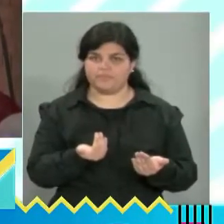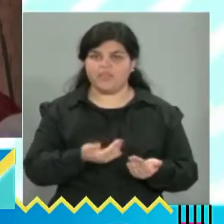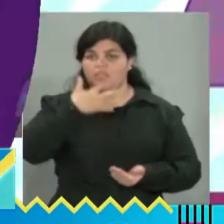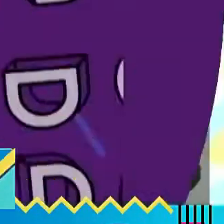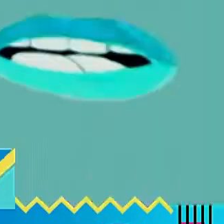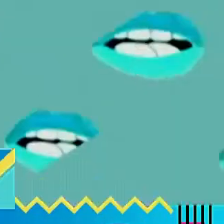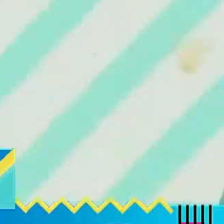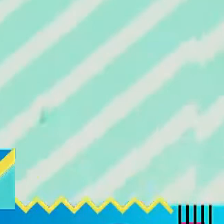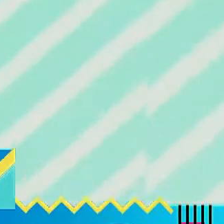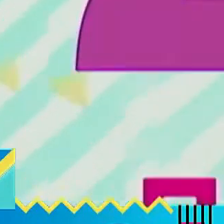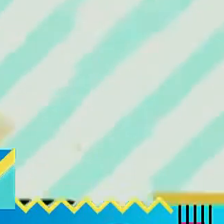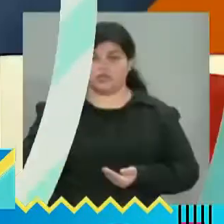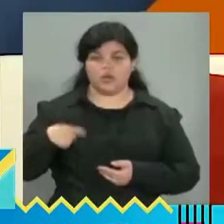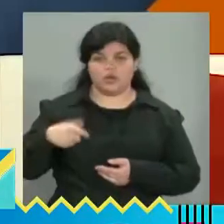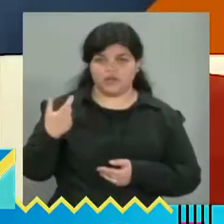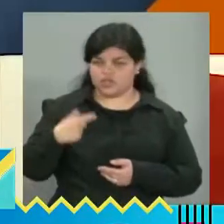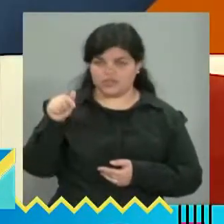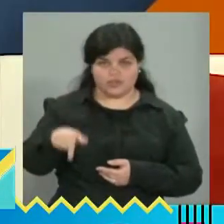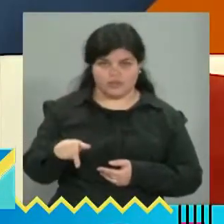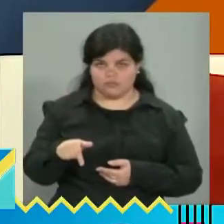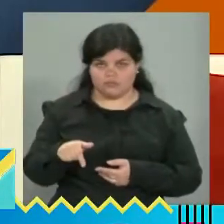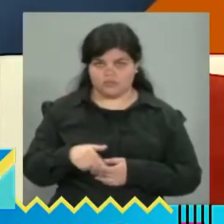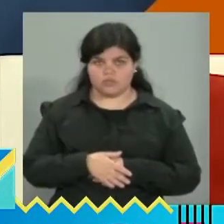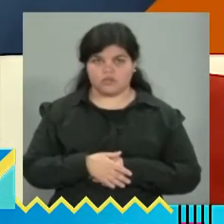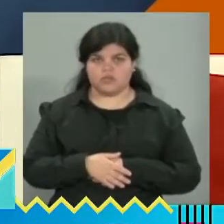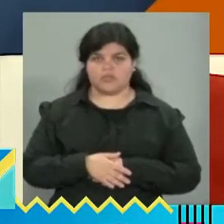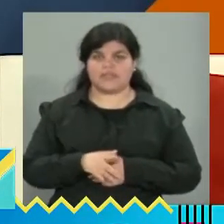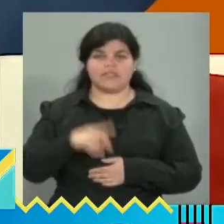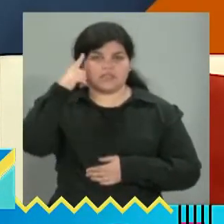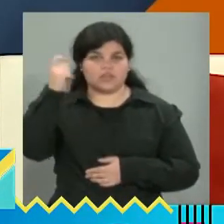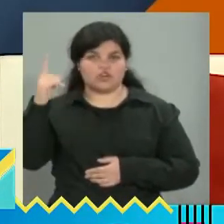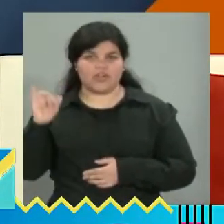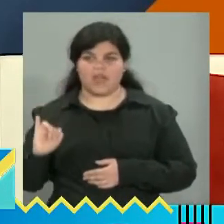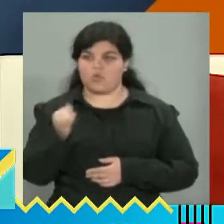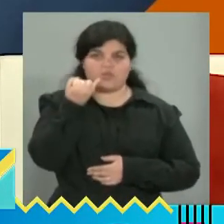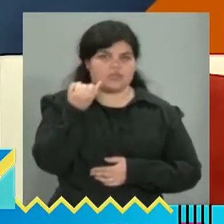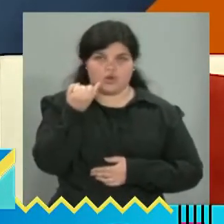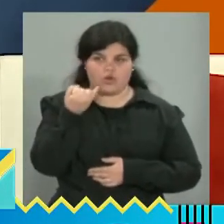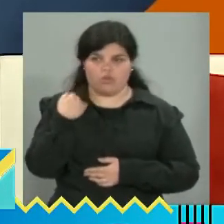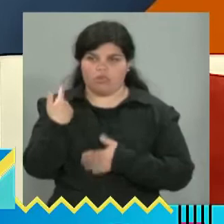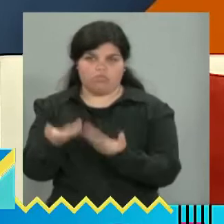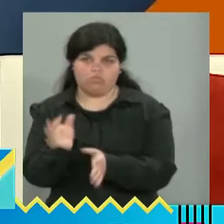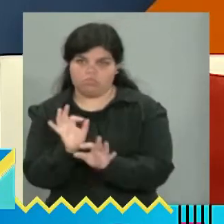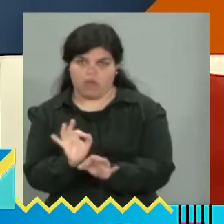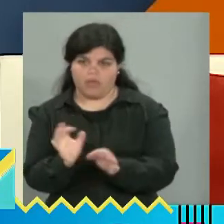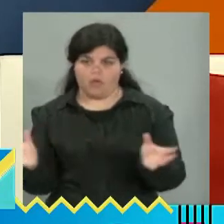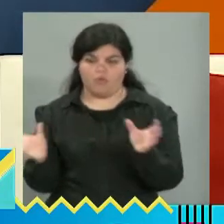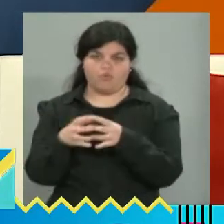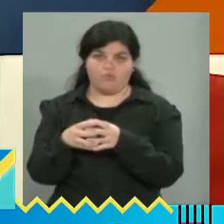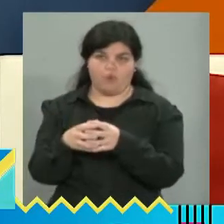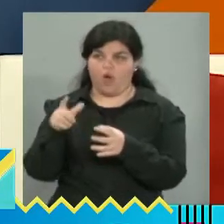cubren casi ninguna, y las prepagas menos, psicología y nutrición. O sea, que hablamos de un equipo multidisciplinario así,